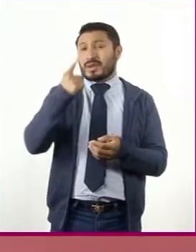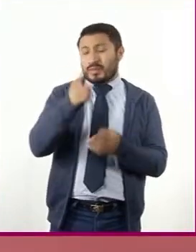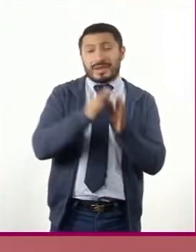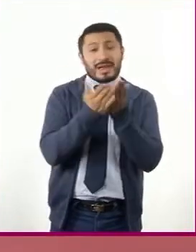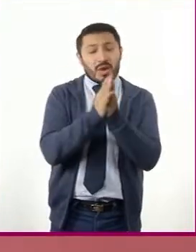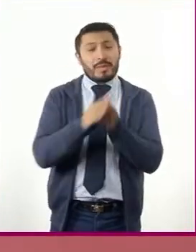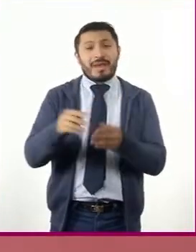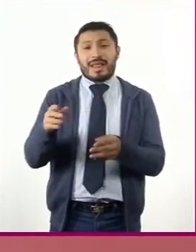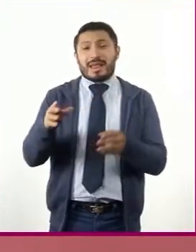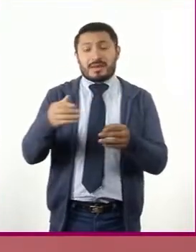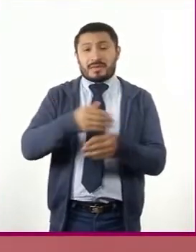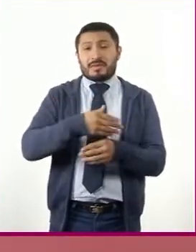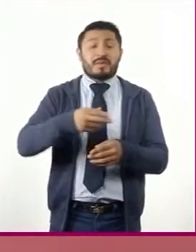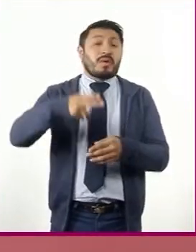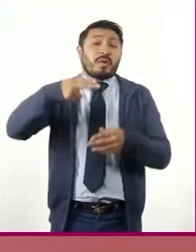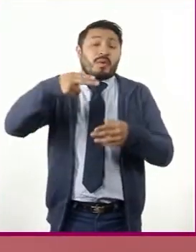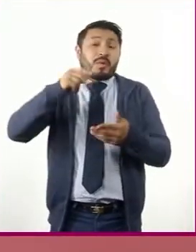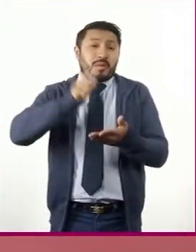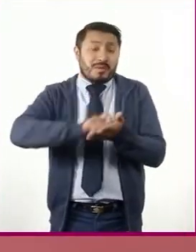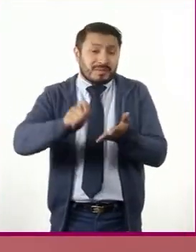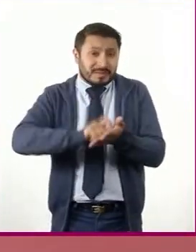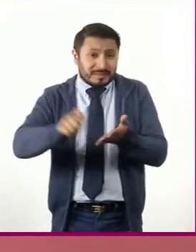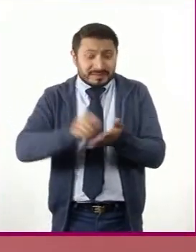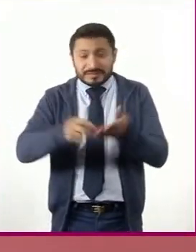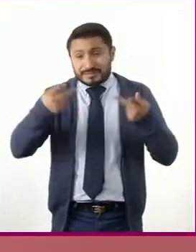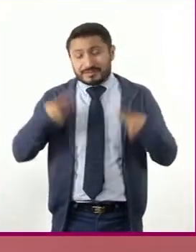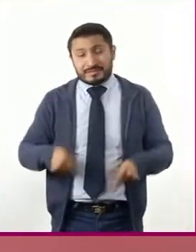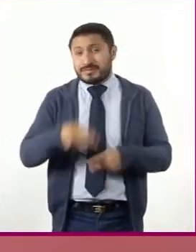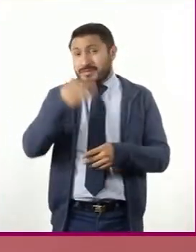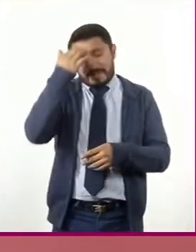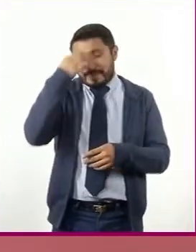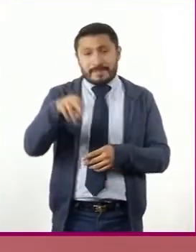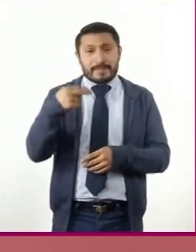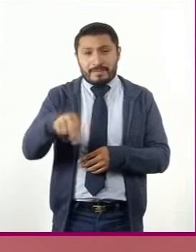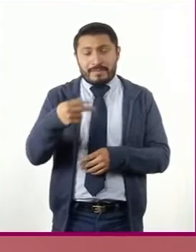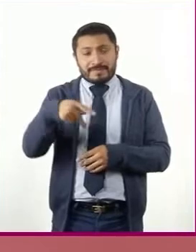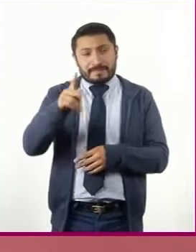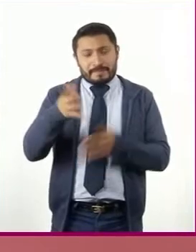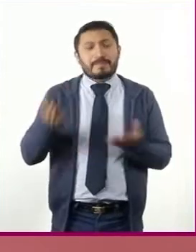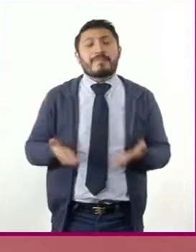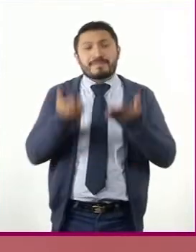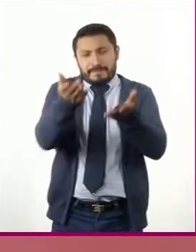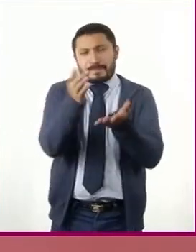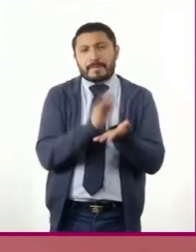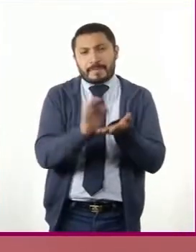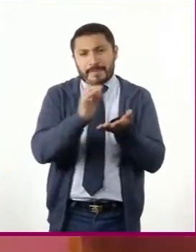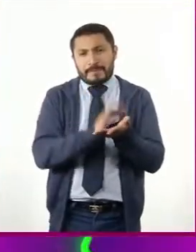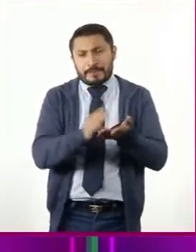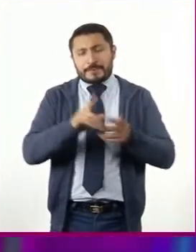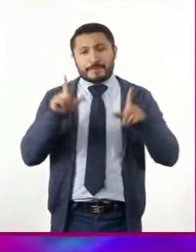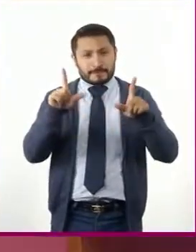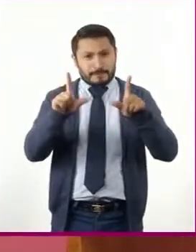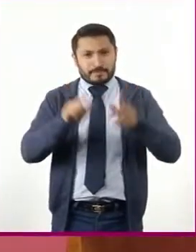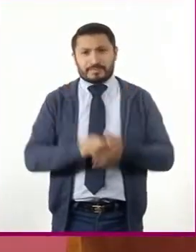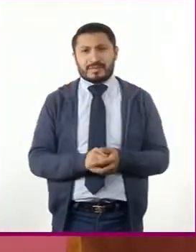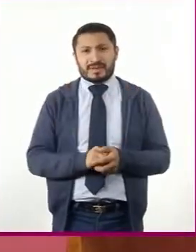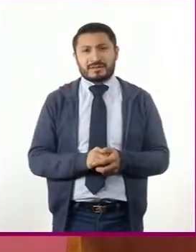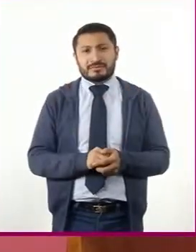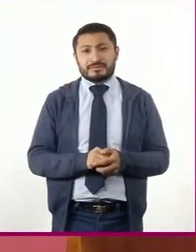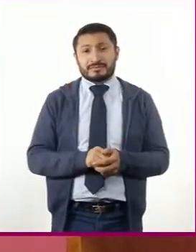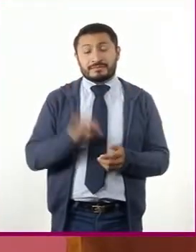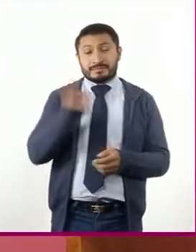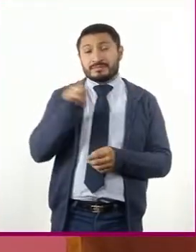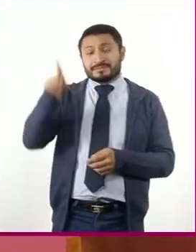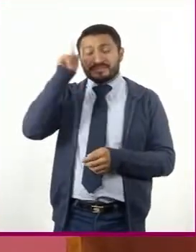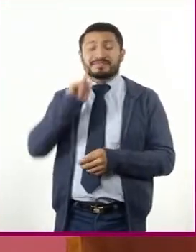novela anónima corta de los albores del Renacimiento. Acompáñenos a dar lectura a un fragmento. Y si ella